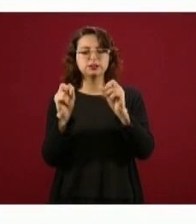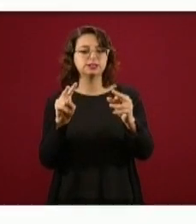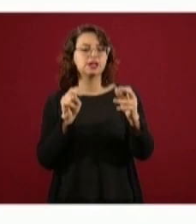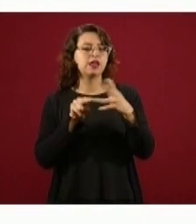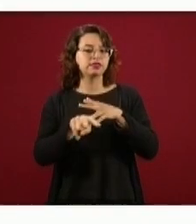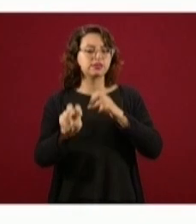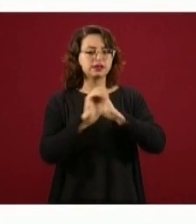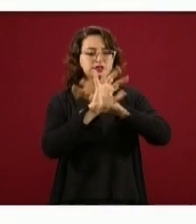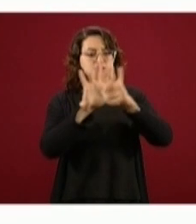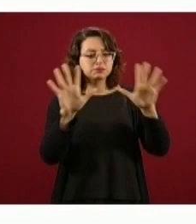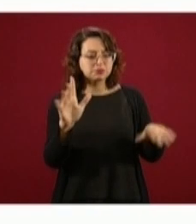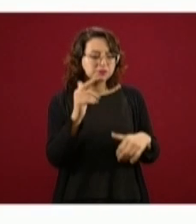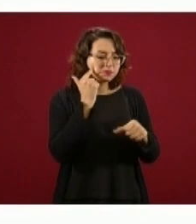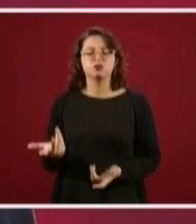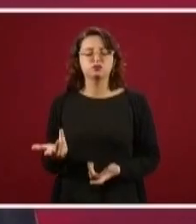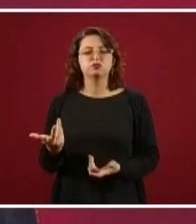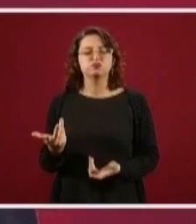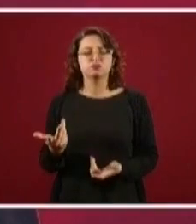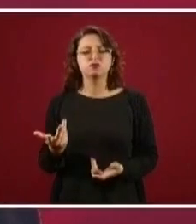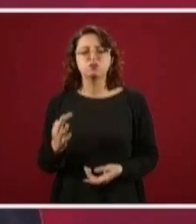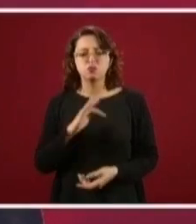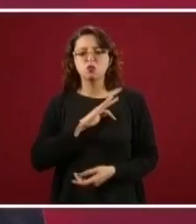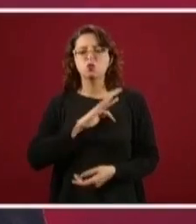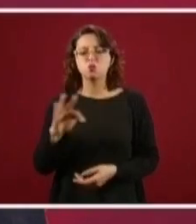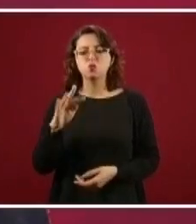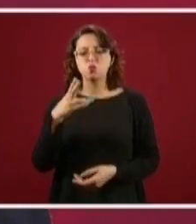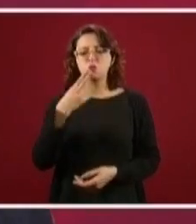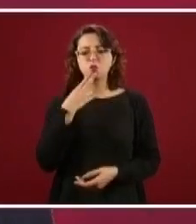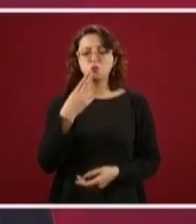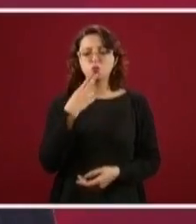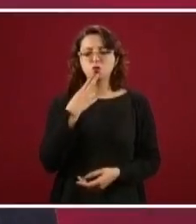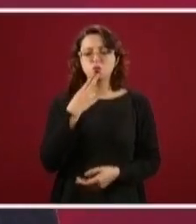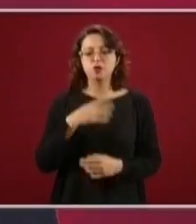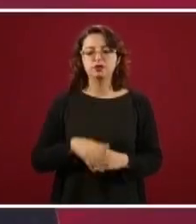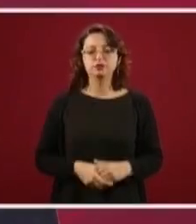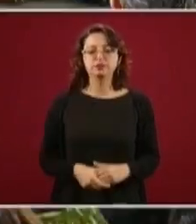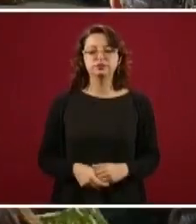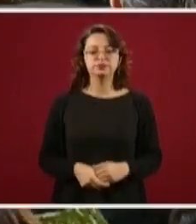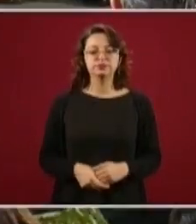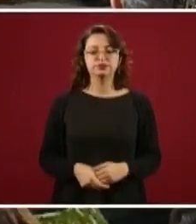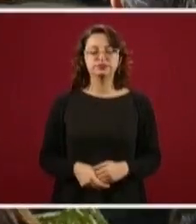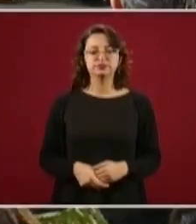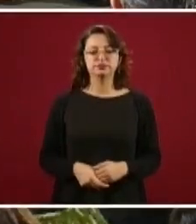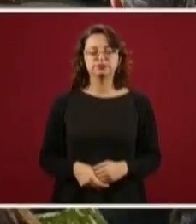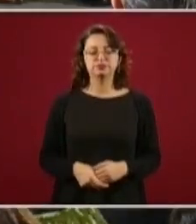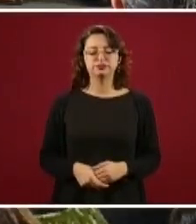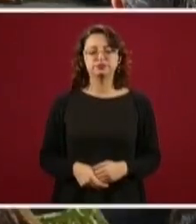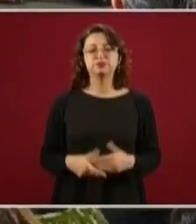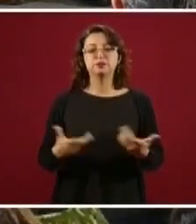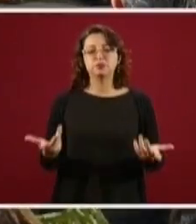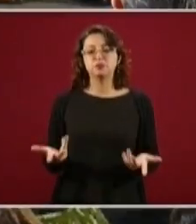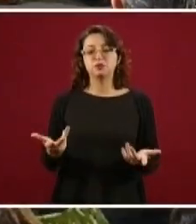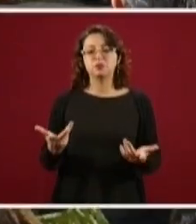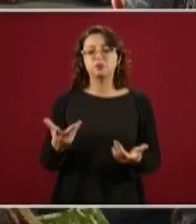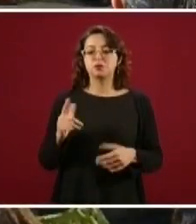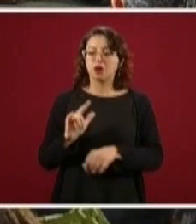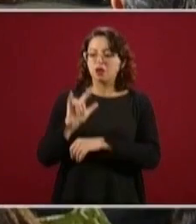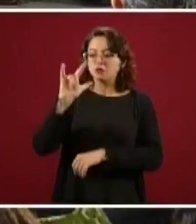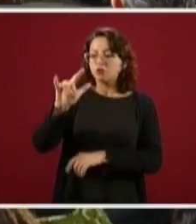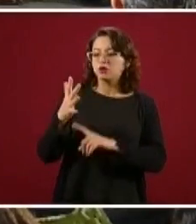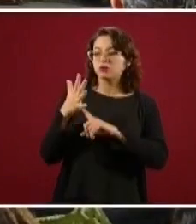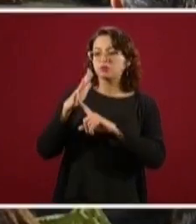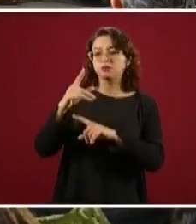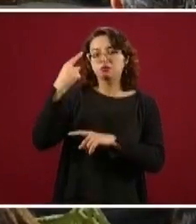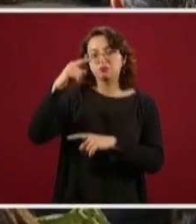se termine el mantenimiento del avión que fue adquirido en 2012 por banobras en el gobierno de felipe calderón se llevará a